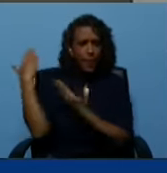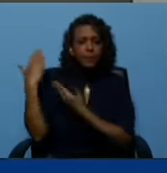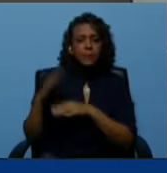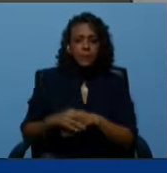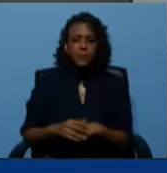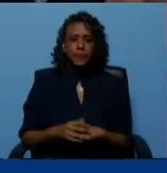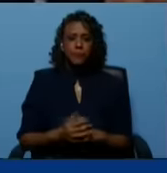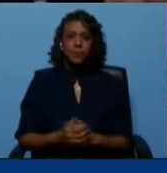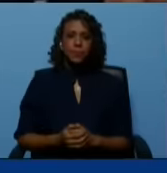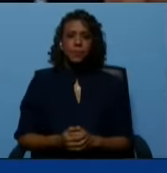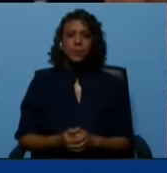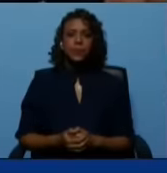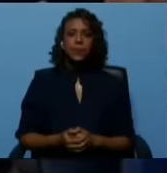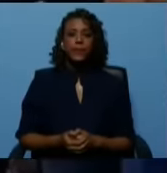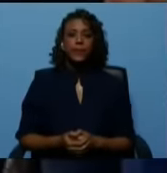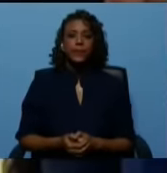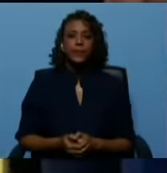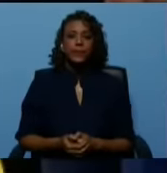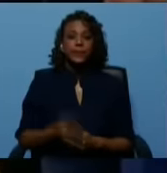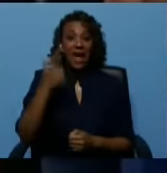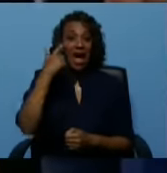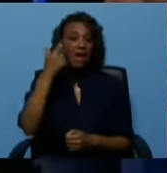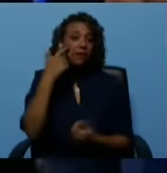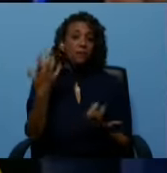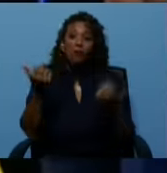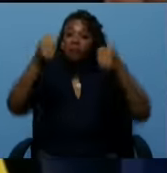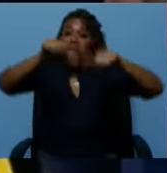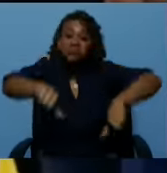videito. Están espichados.